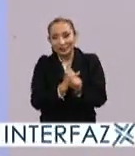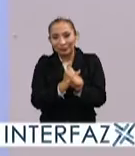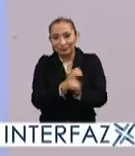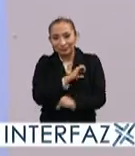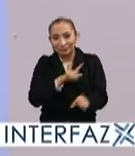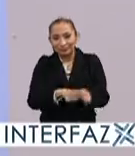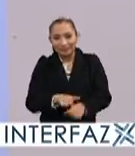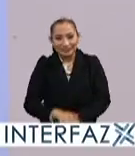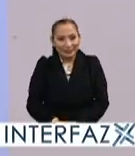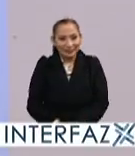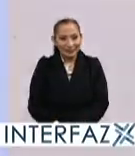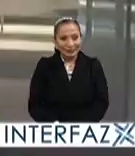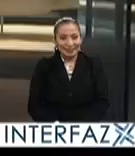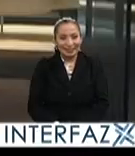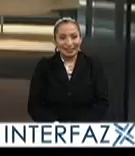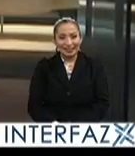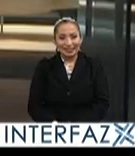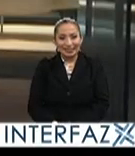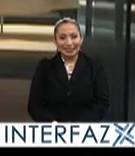reportaje especial.